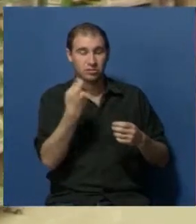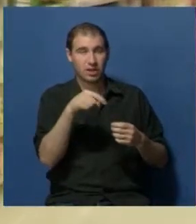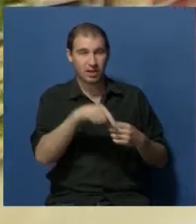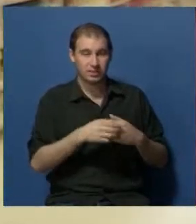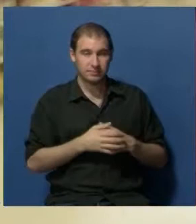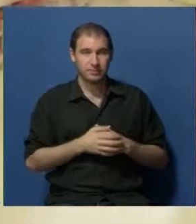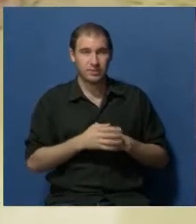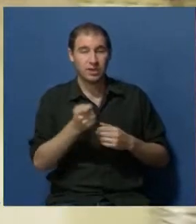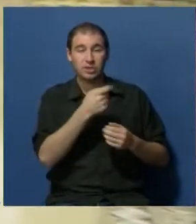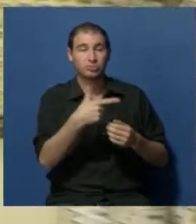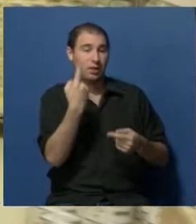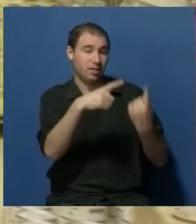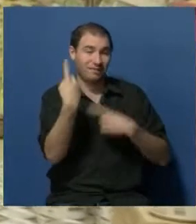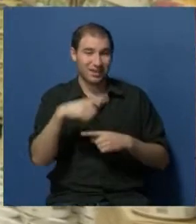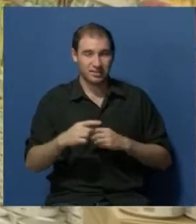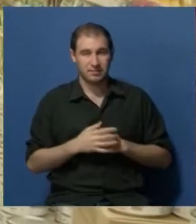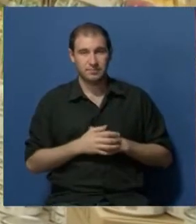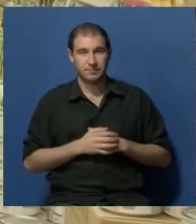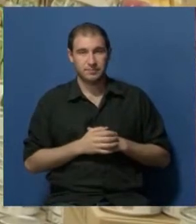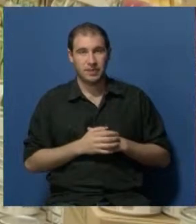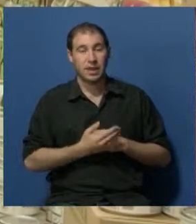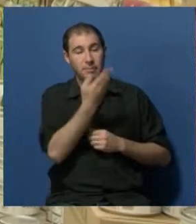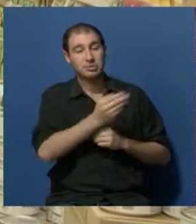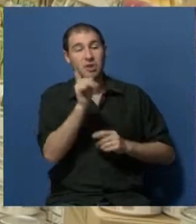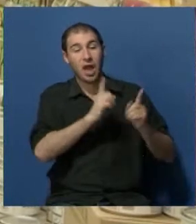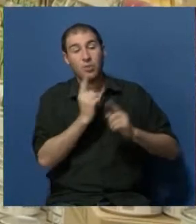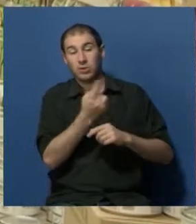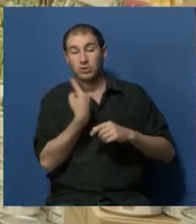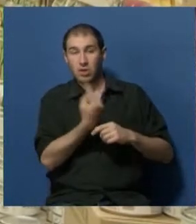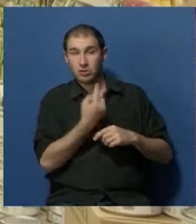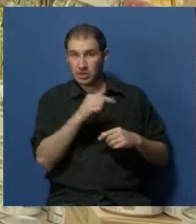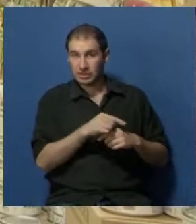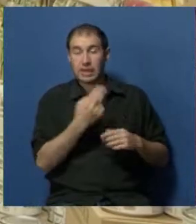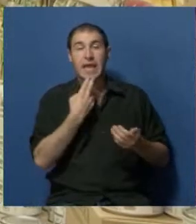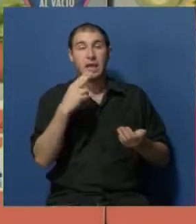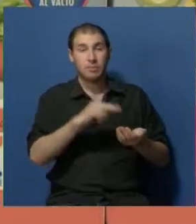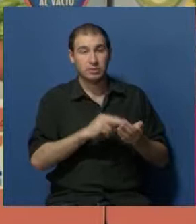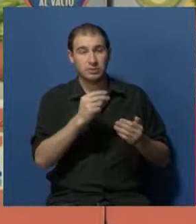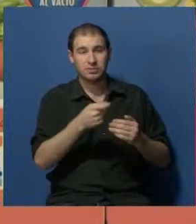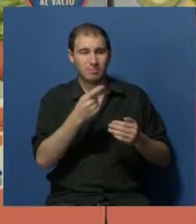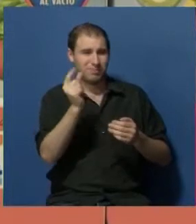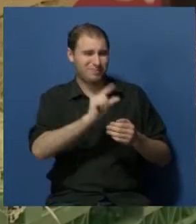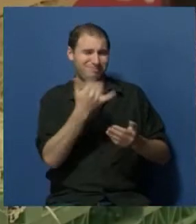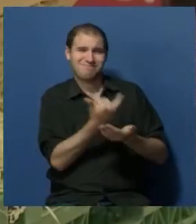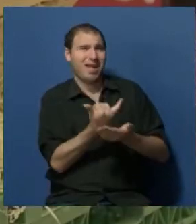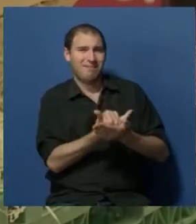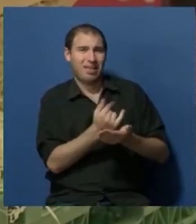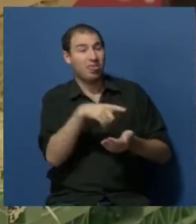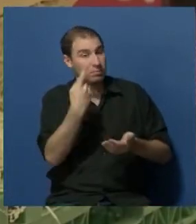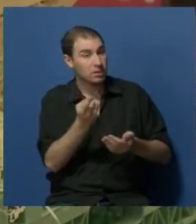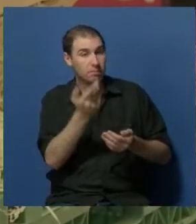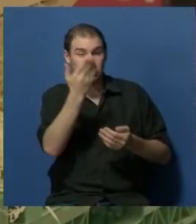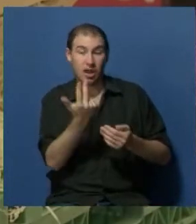cobraríamos salarios diferentes. Claro. Entonces, para alguno de nosotros tres ese impuesto va a ser de bajo impacto y para otro